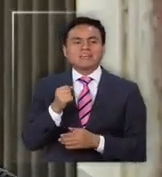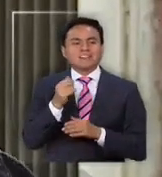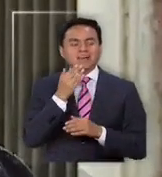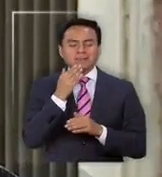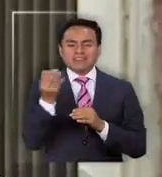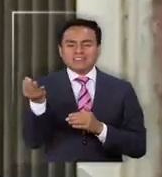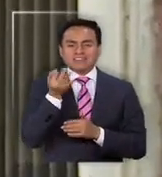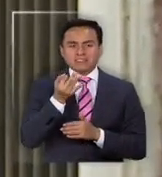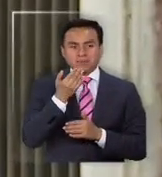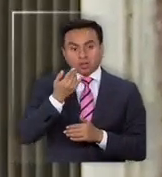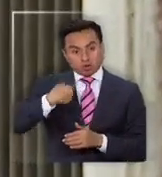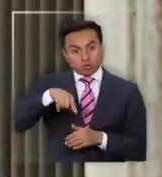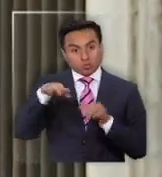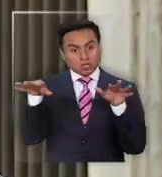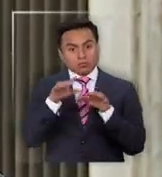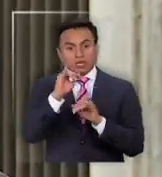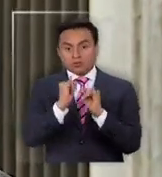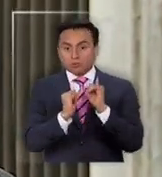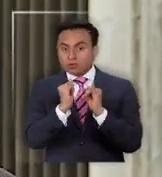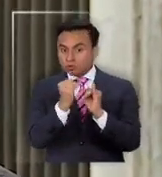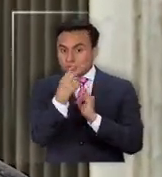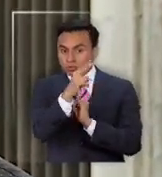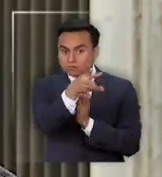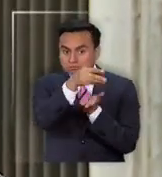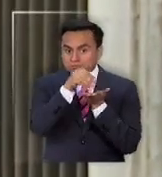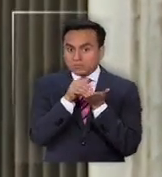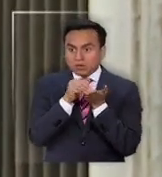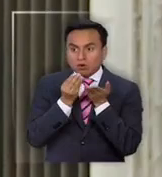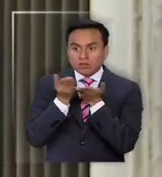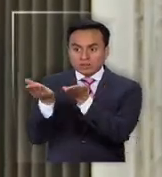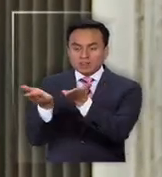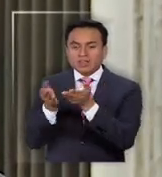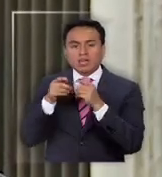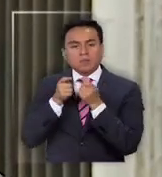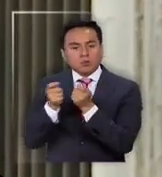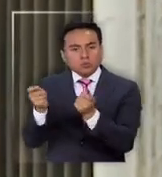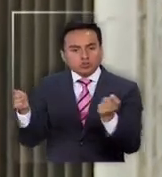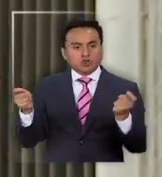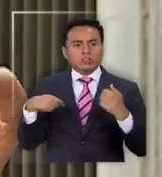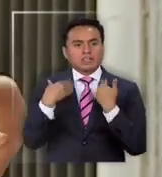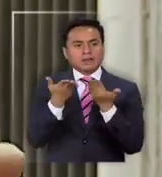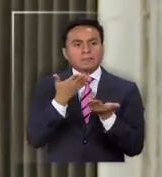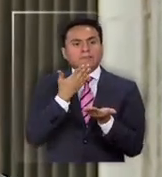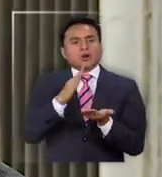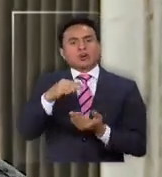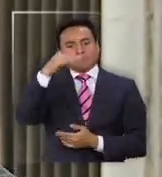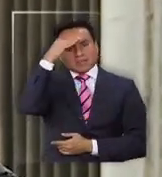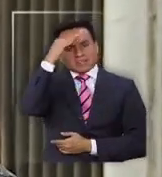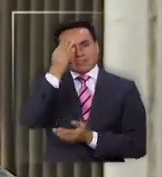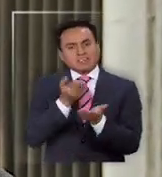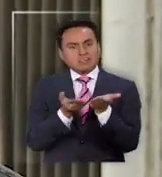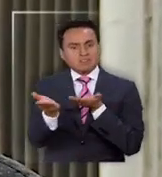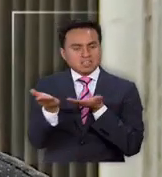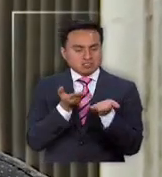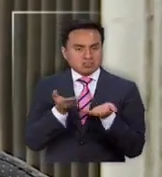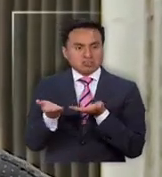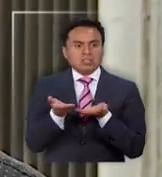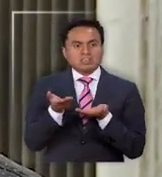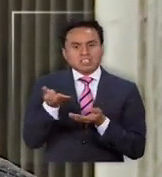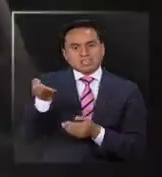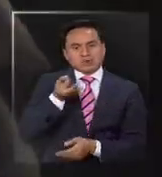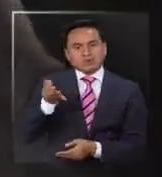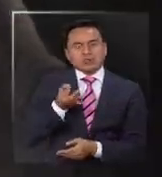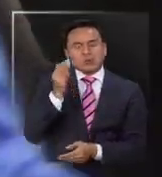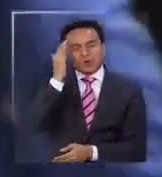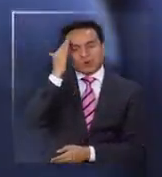dicen, nosotros vamos a utilizar cierta información tuya para poder ofrecerte promociones, para entregarte una mejor experiencia de los servicios, que ese es el discurso